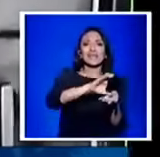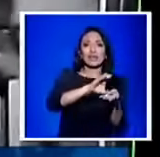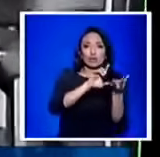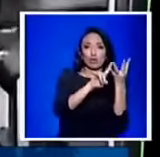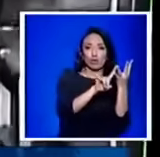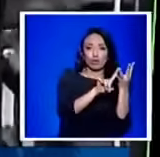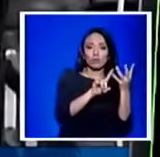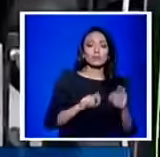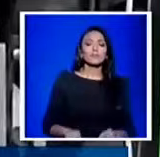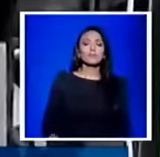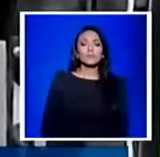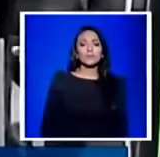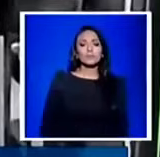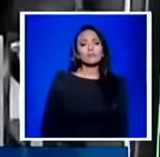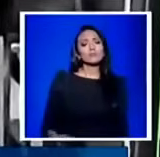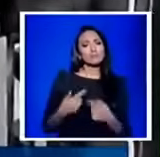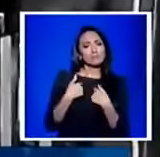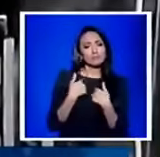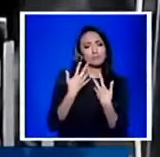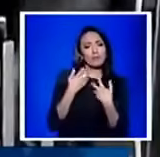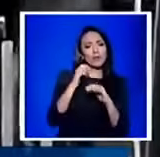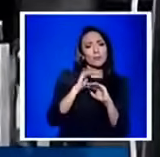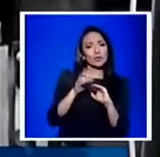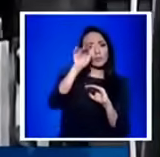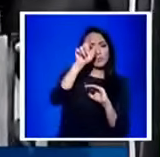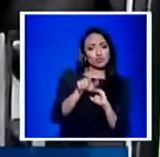invito a las personas que hayan sido